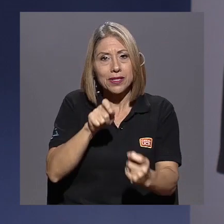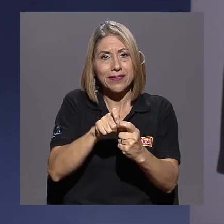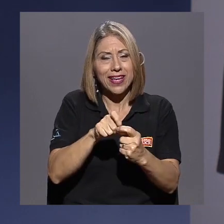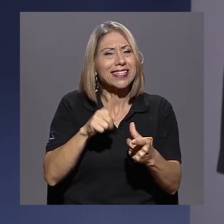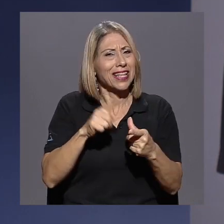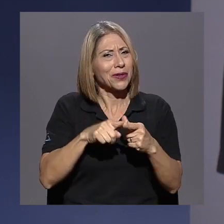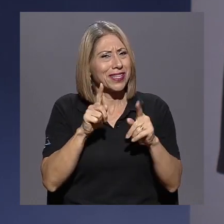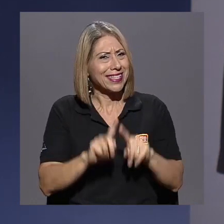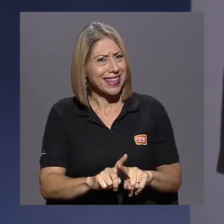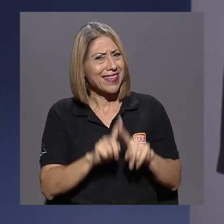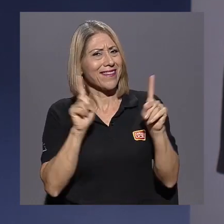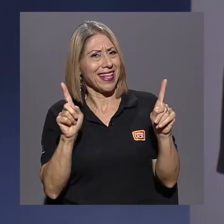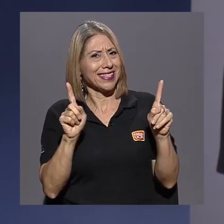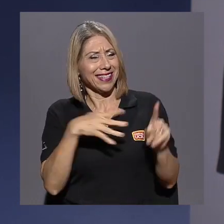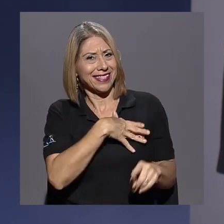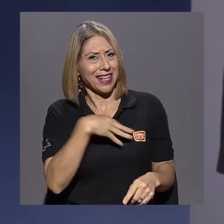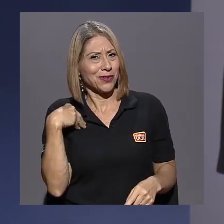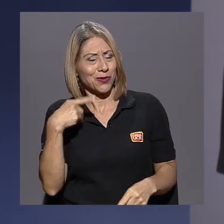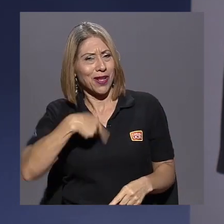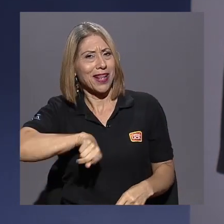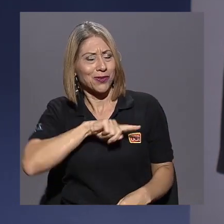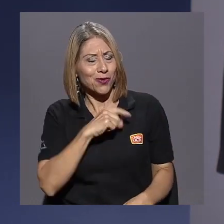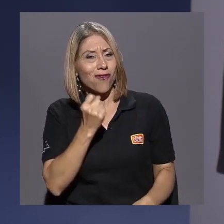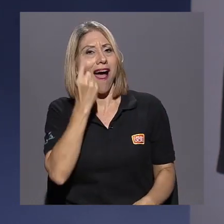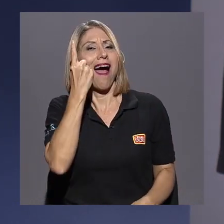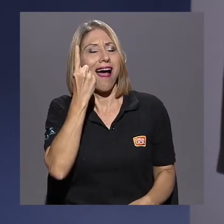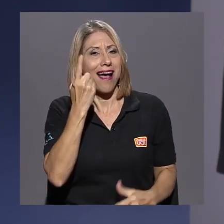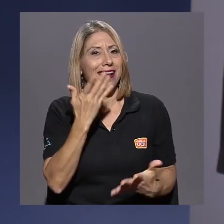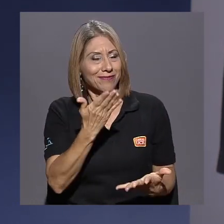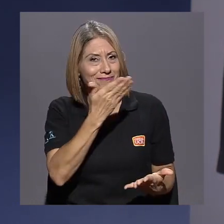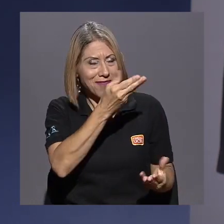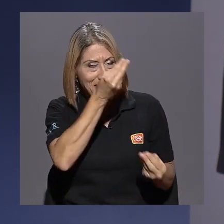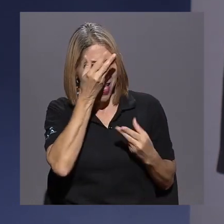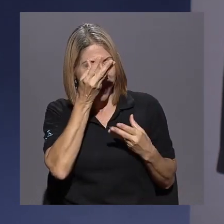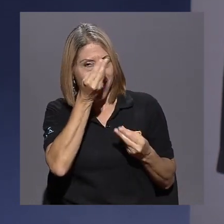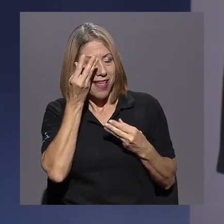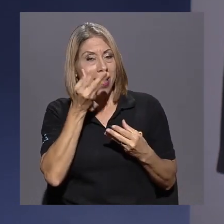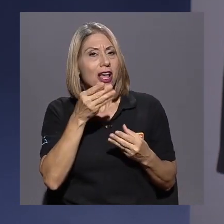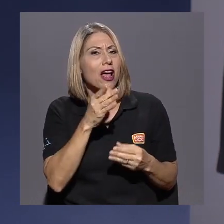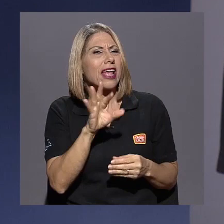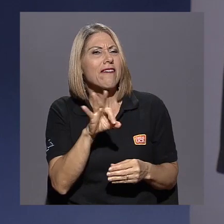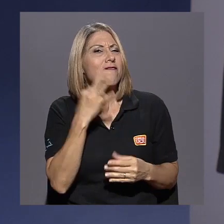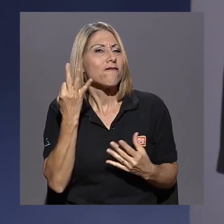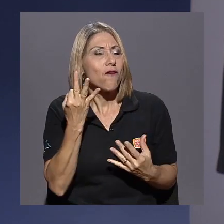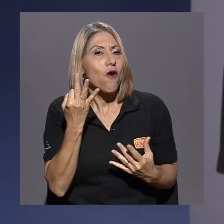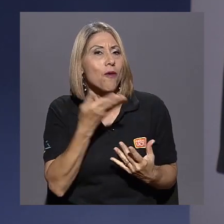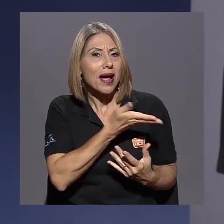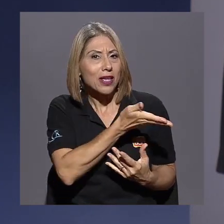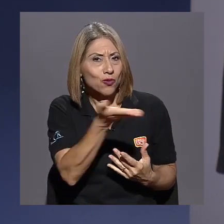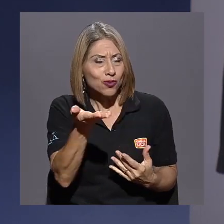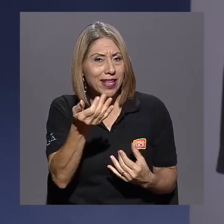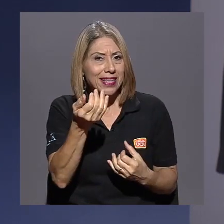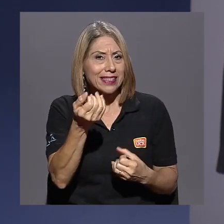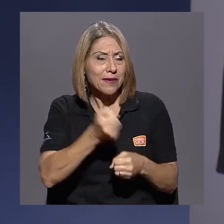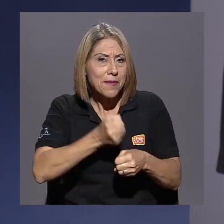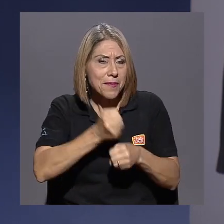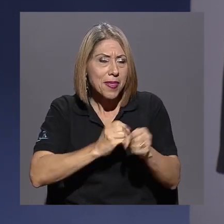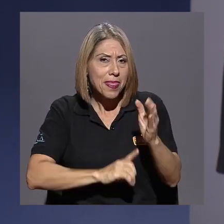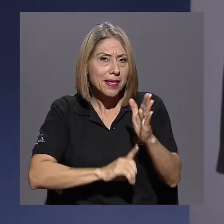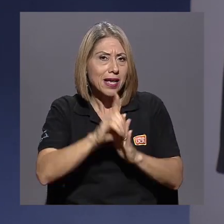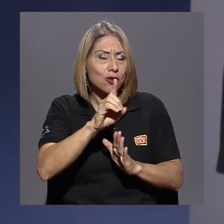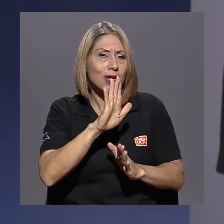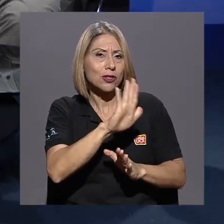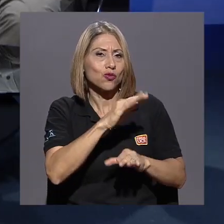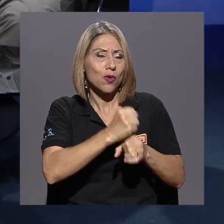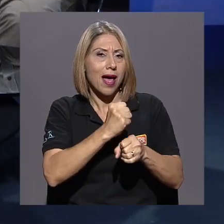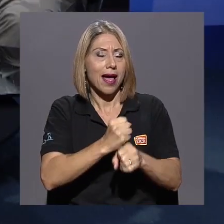de las buenas nos gustaría entender y comprender que la forma de digamos en las que ustedes desarrollan allá